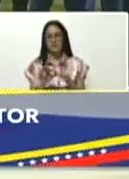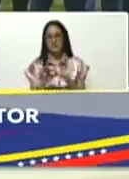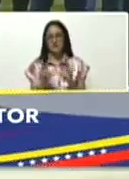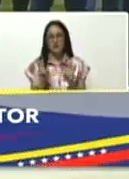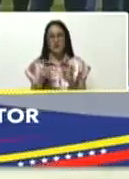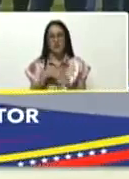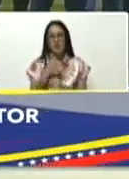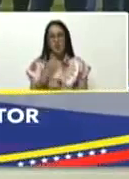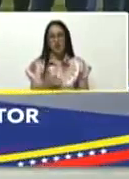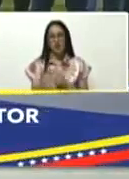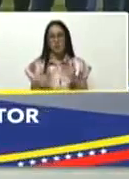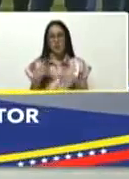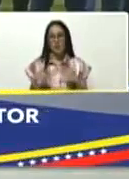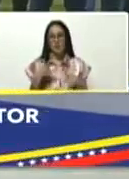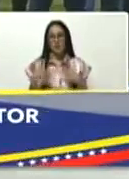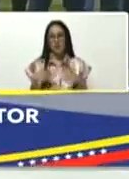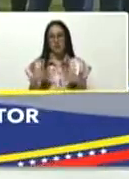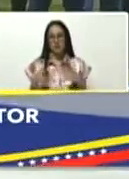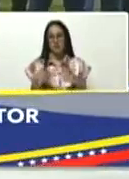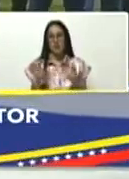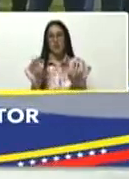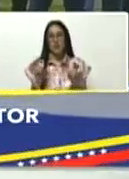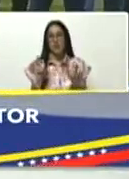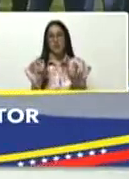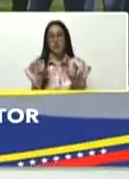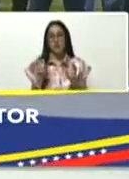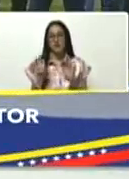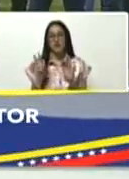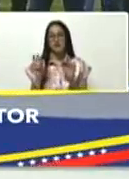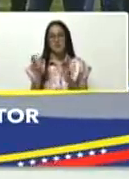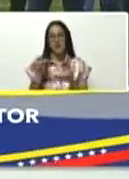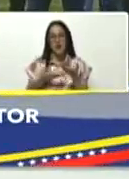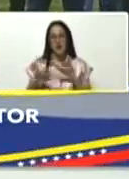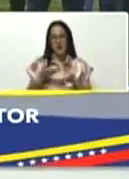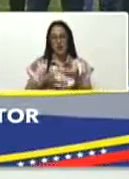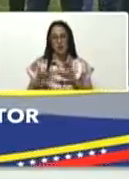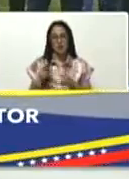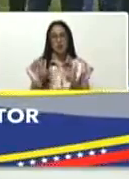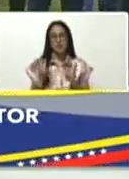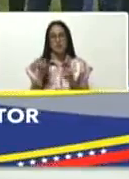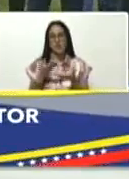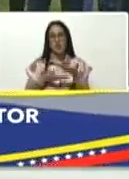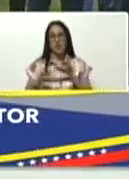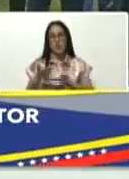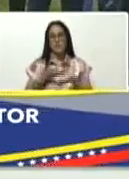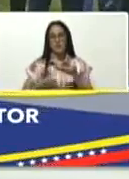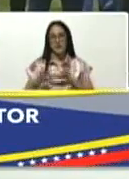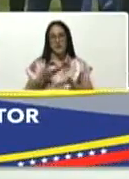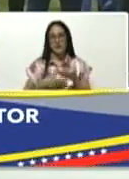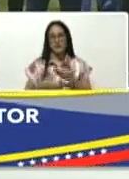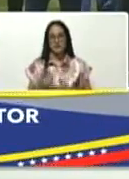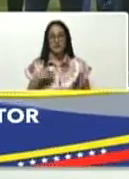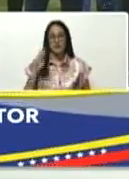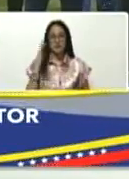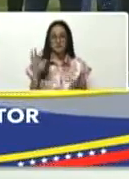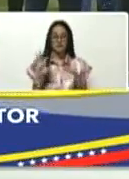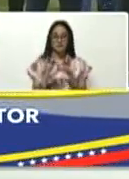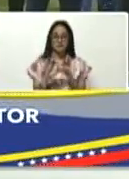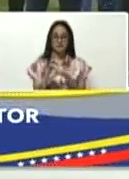nuevos proyectos productivos, nuevos campos de negocios, nuevo comercio. Sé que van a